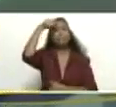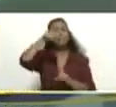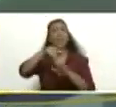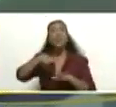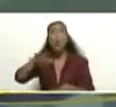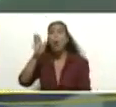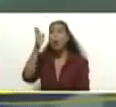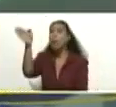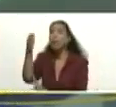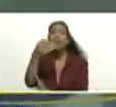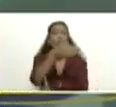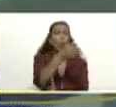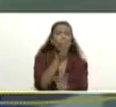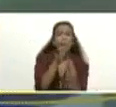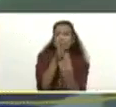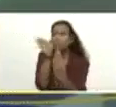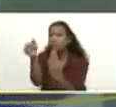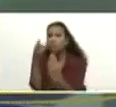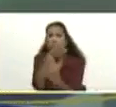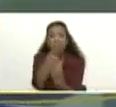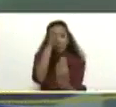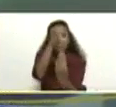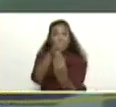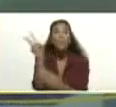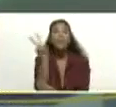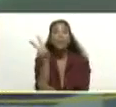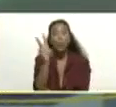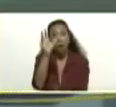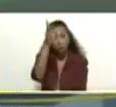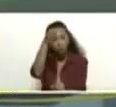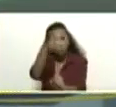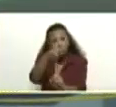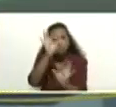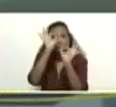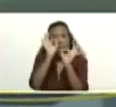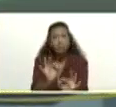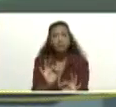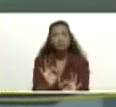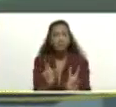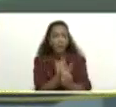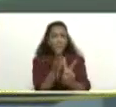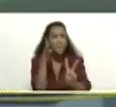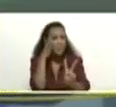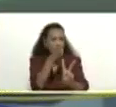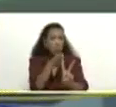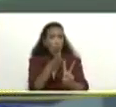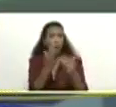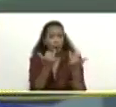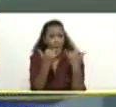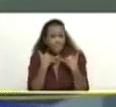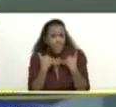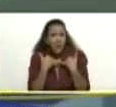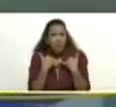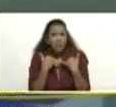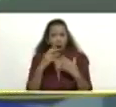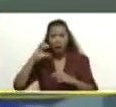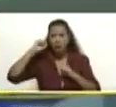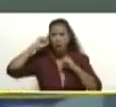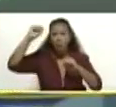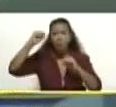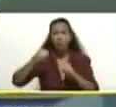dónde debemos ir? Hacia esa Venezuela que se autopercibe como